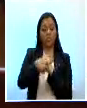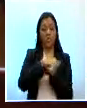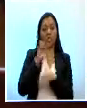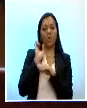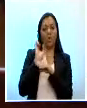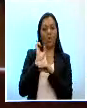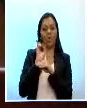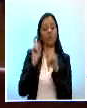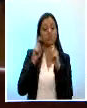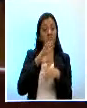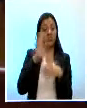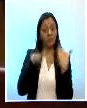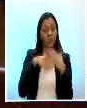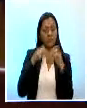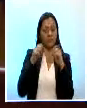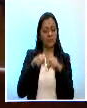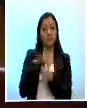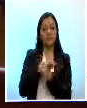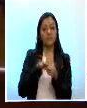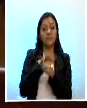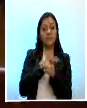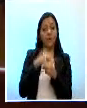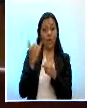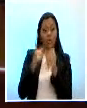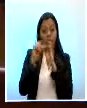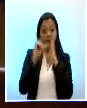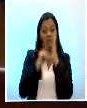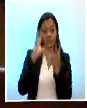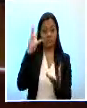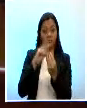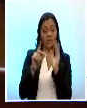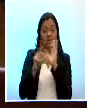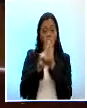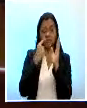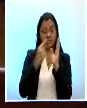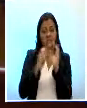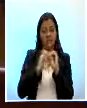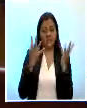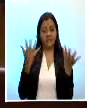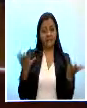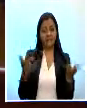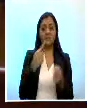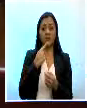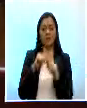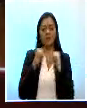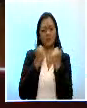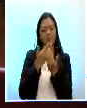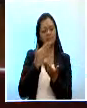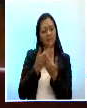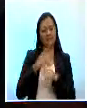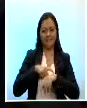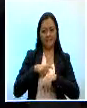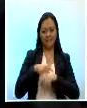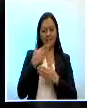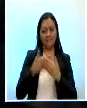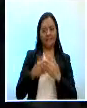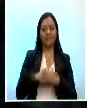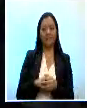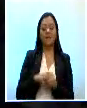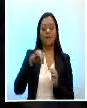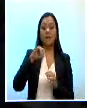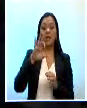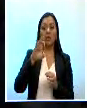y ecuatorianas, y en este paquete de articulados no se evidencia eso. Asambleísta, gracias por el tiempo, muy gentil. Muchísimas gracias.